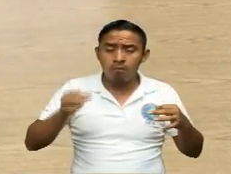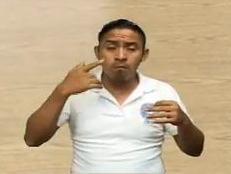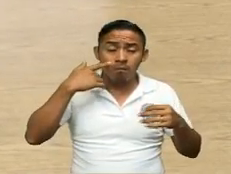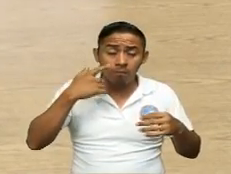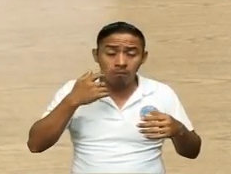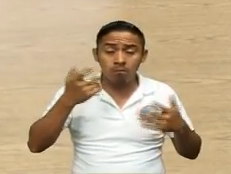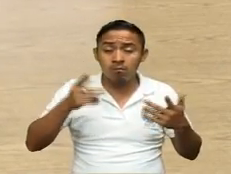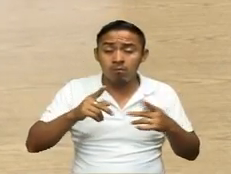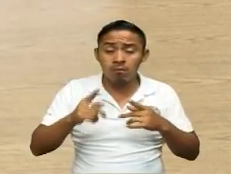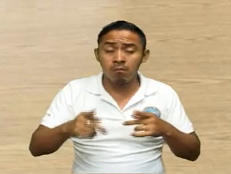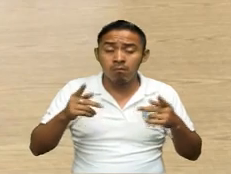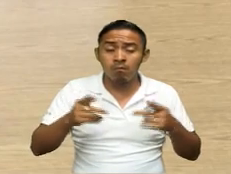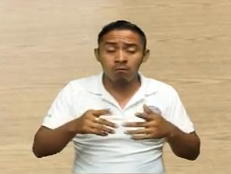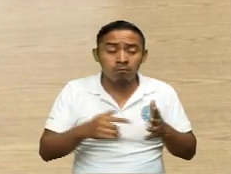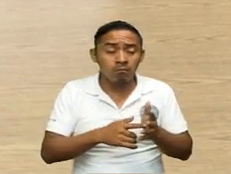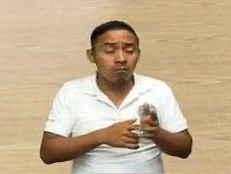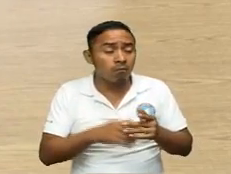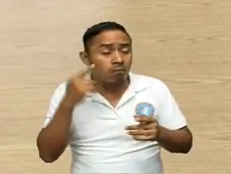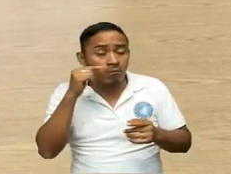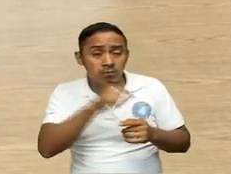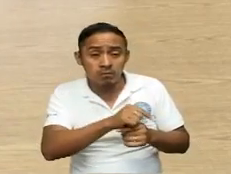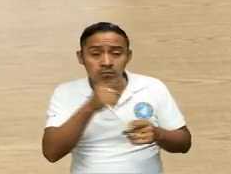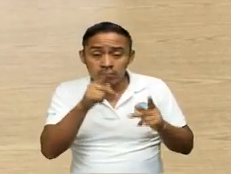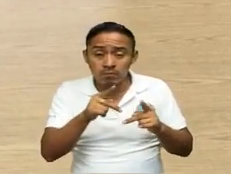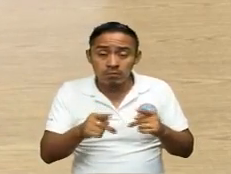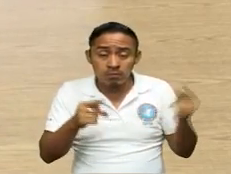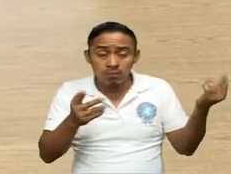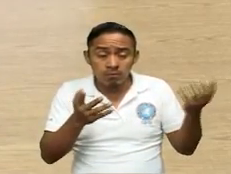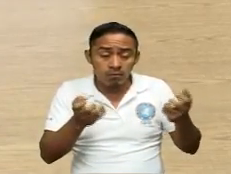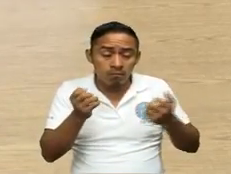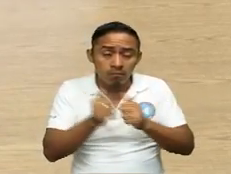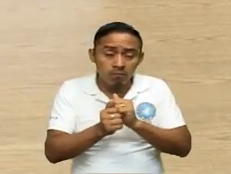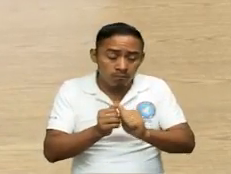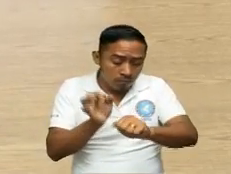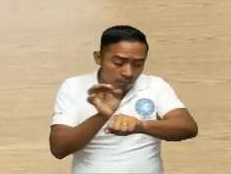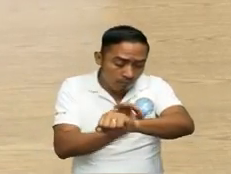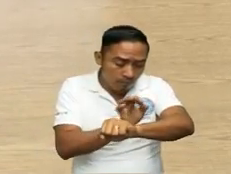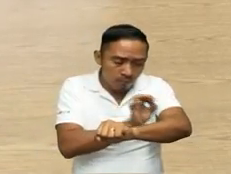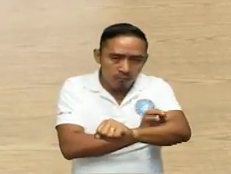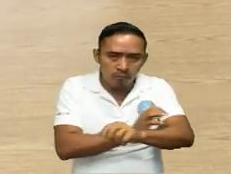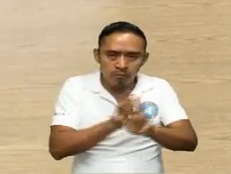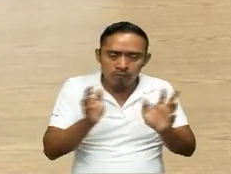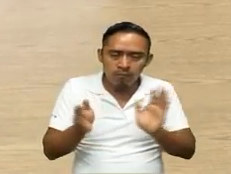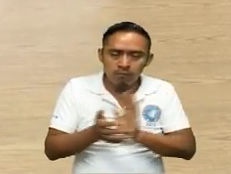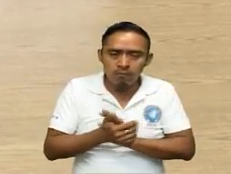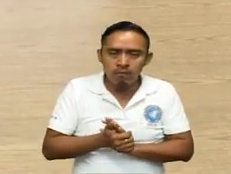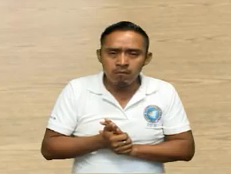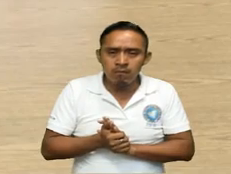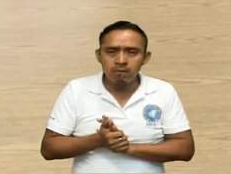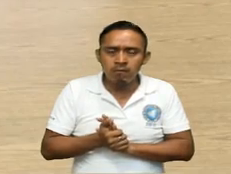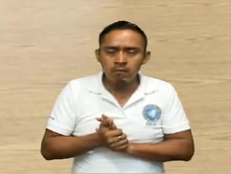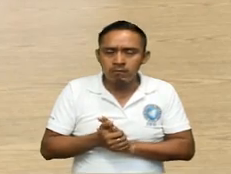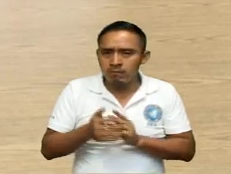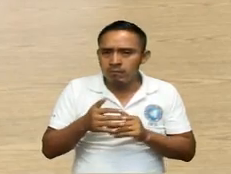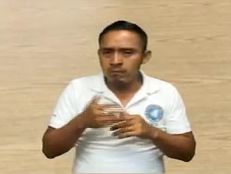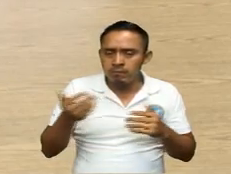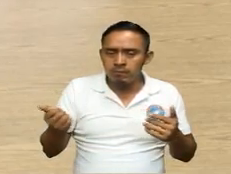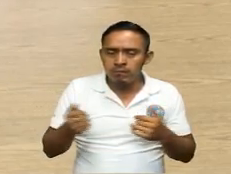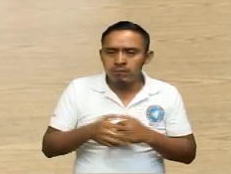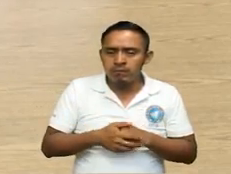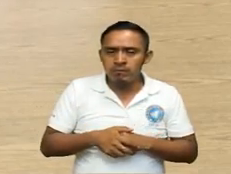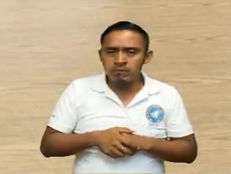¿Cómo pueden aquellas personas que nos están viendo y que tienen alguna manchita, tienen algún otro padecimiento